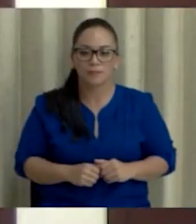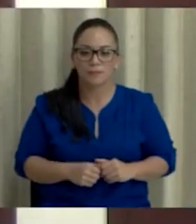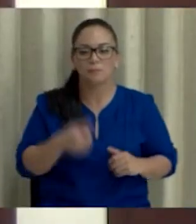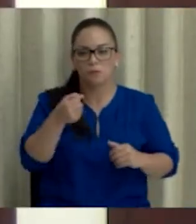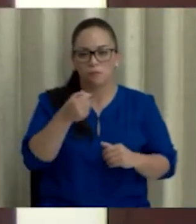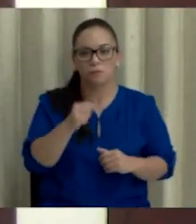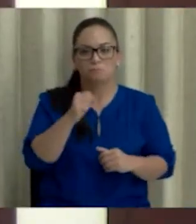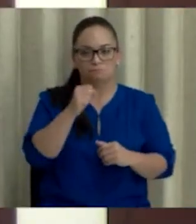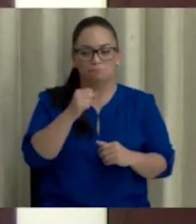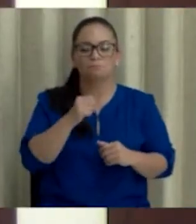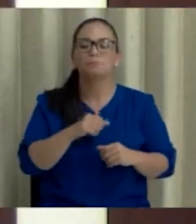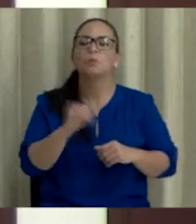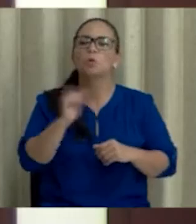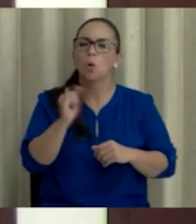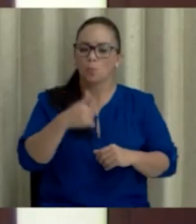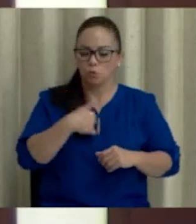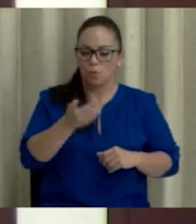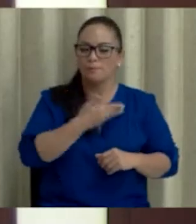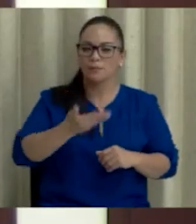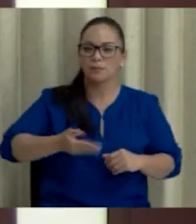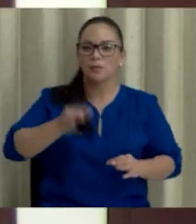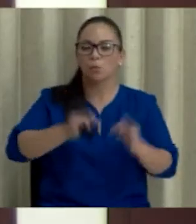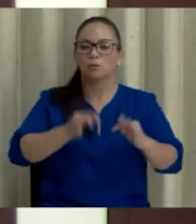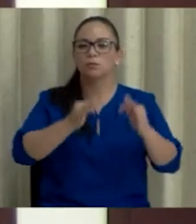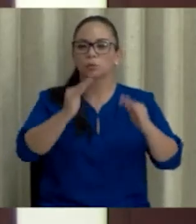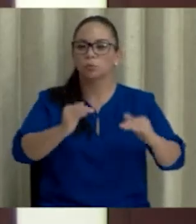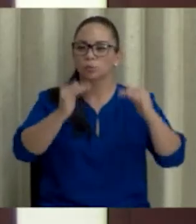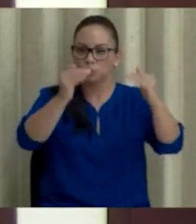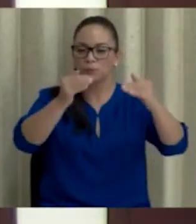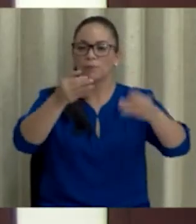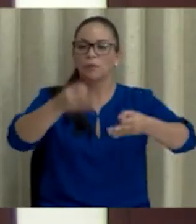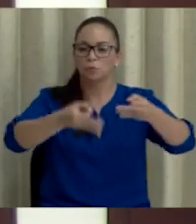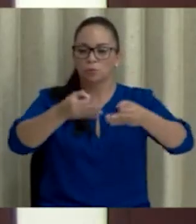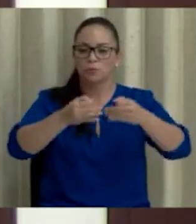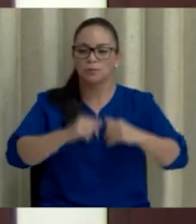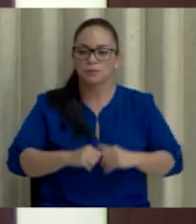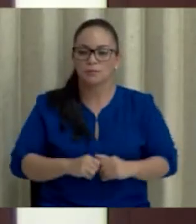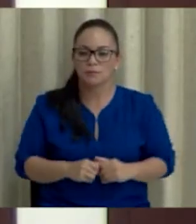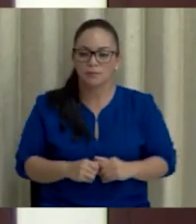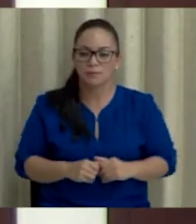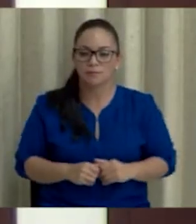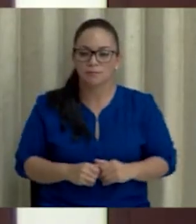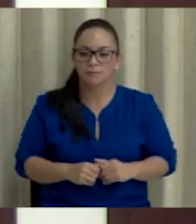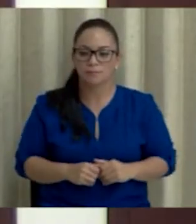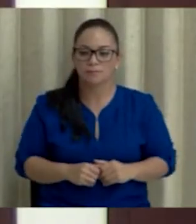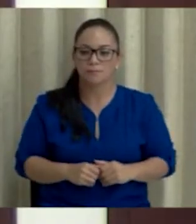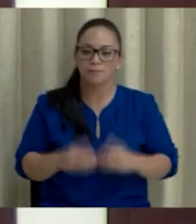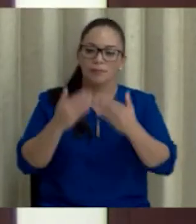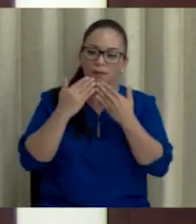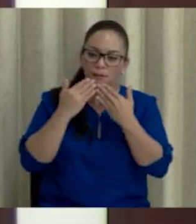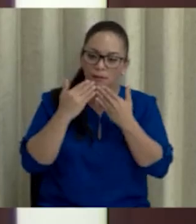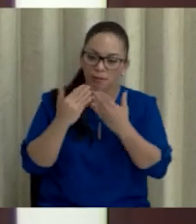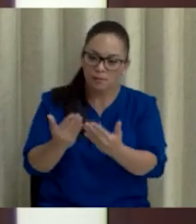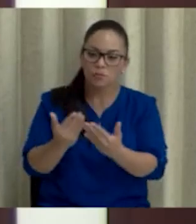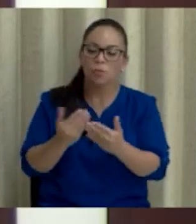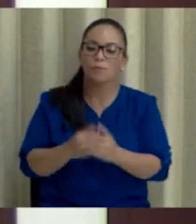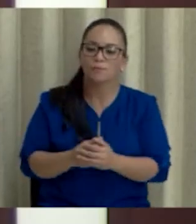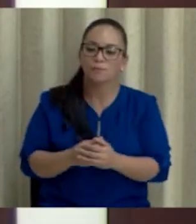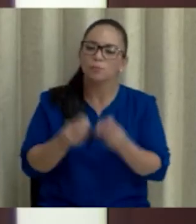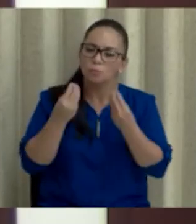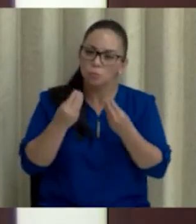como presidente de la Corte Suprema de Justicia, le agradezco